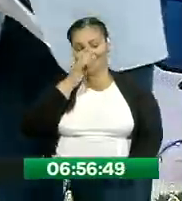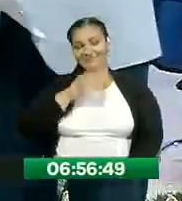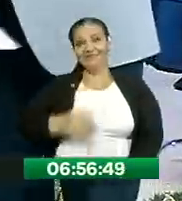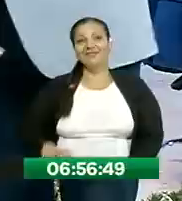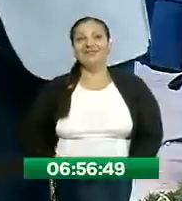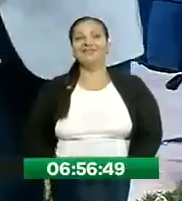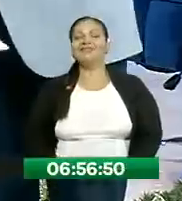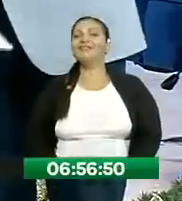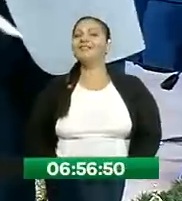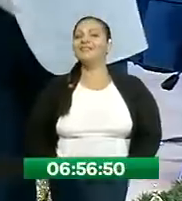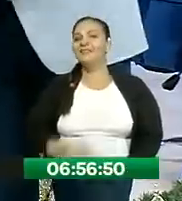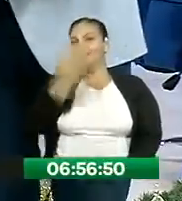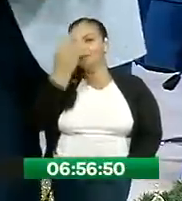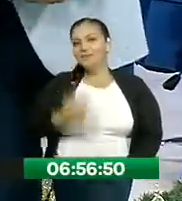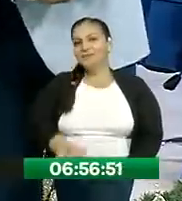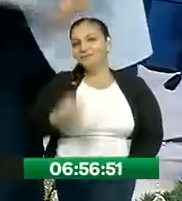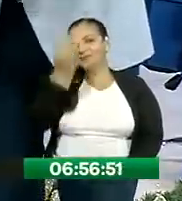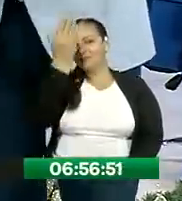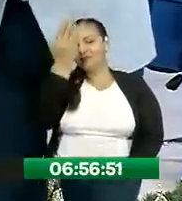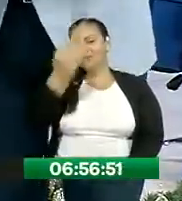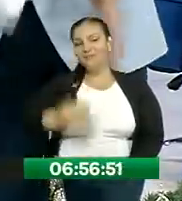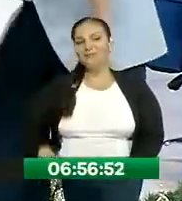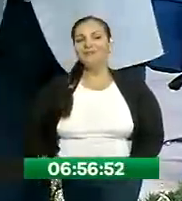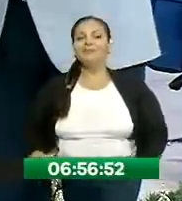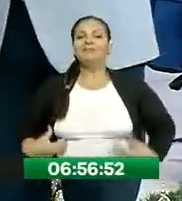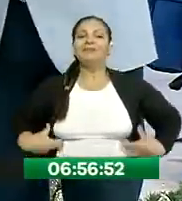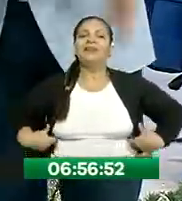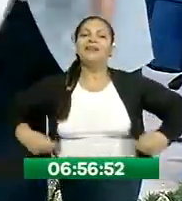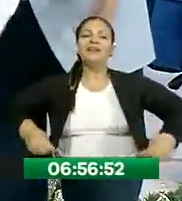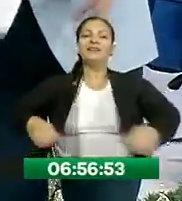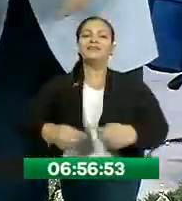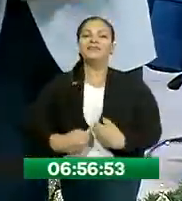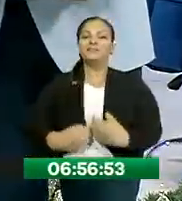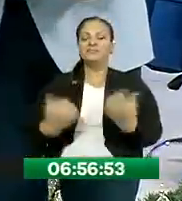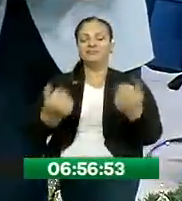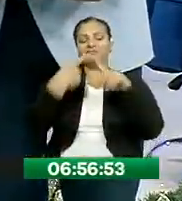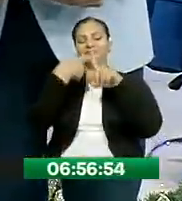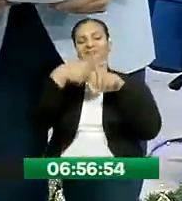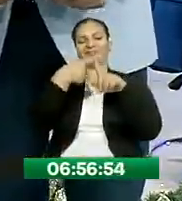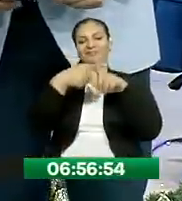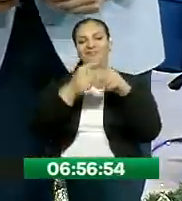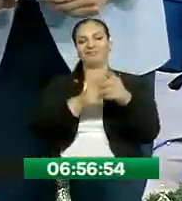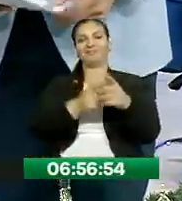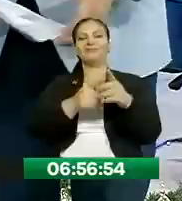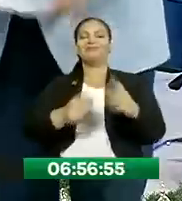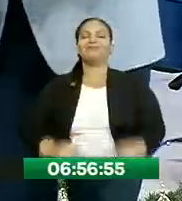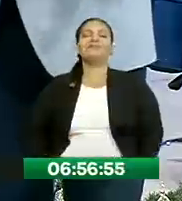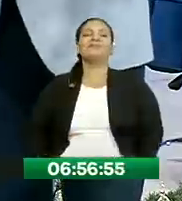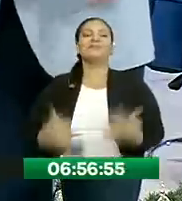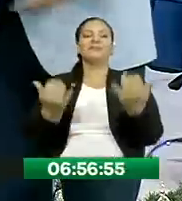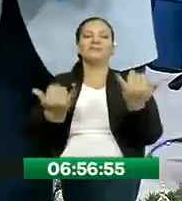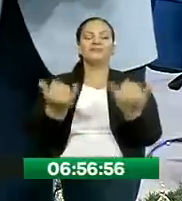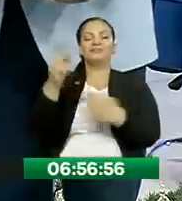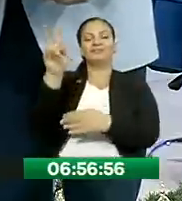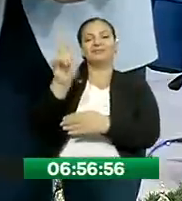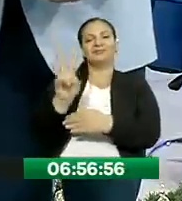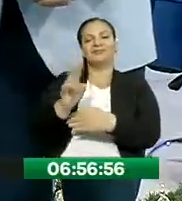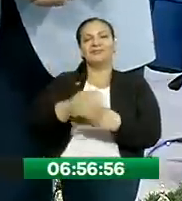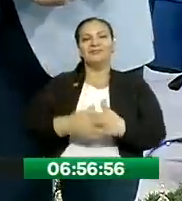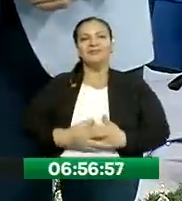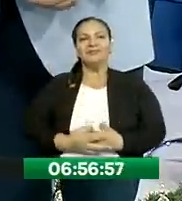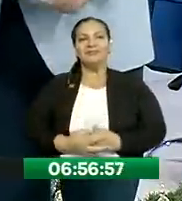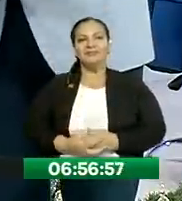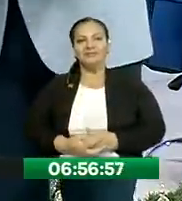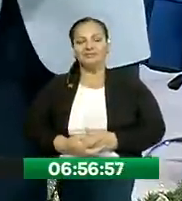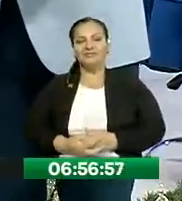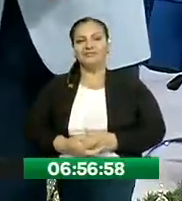qué gusto, Luisa, qué gusto, amables televidentes, con esta energía, con esta alegría arrancamos este día viernes, ya esperando el fin de